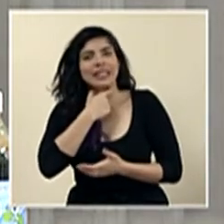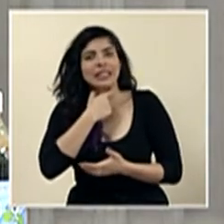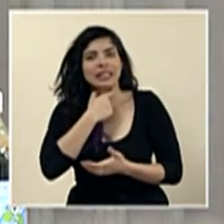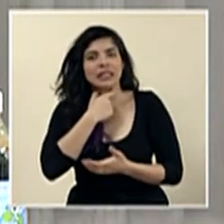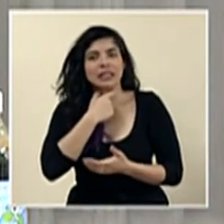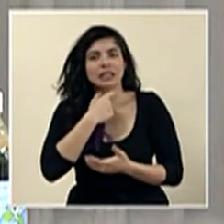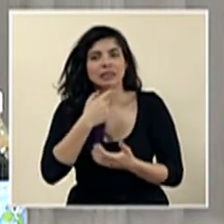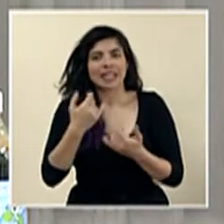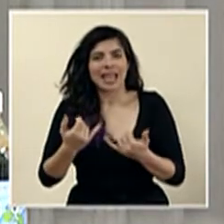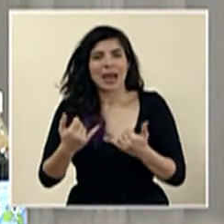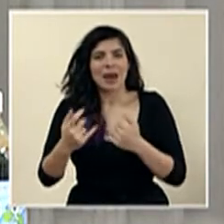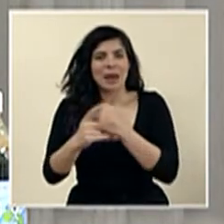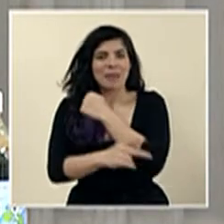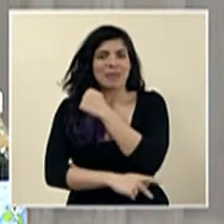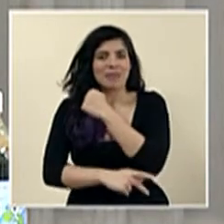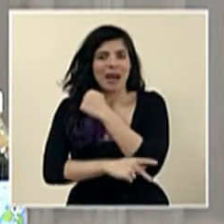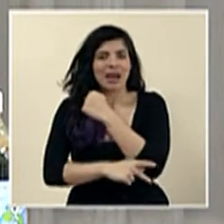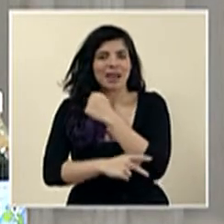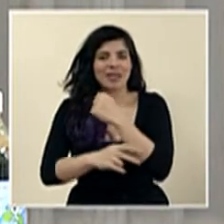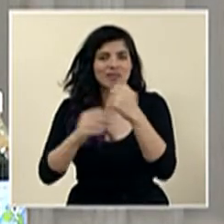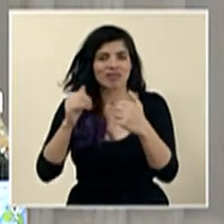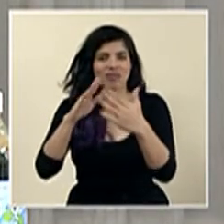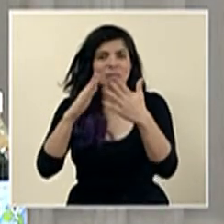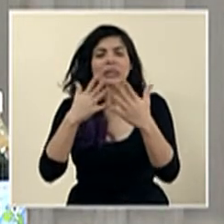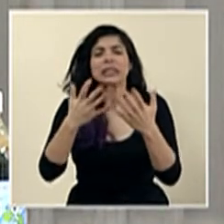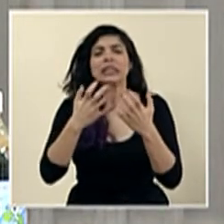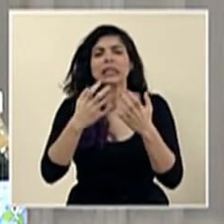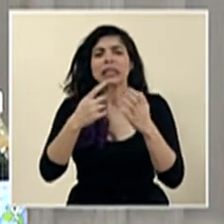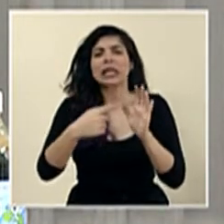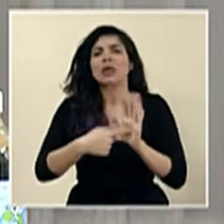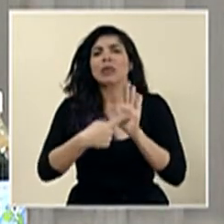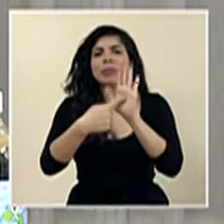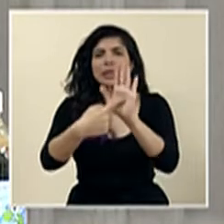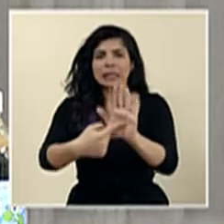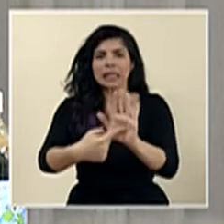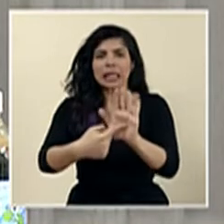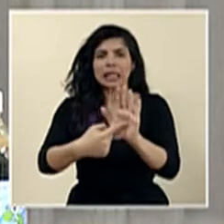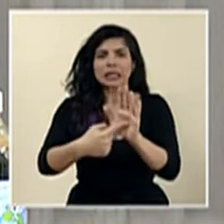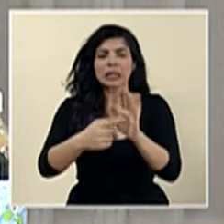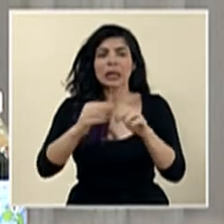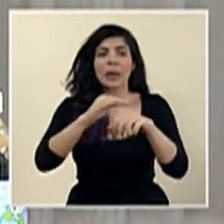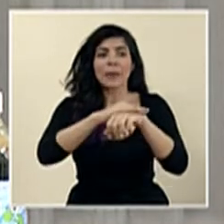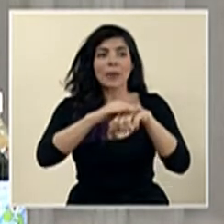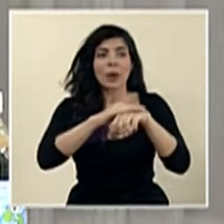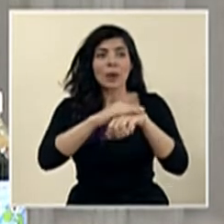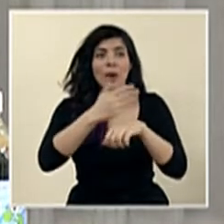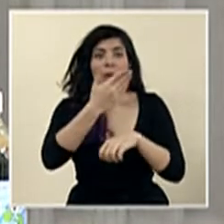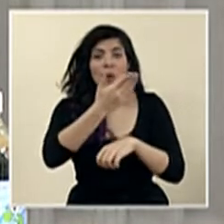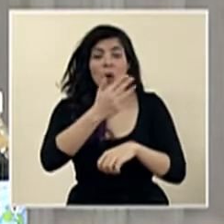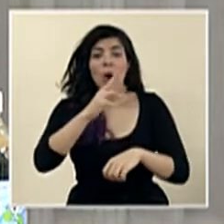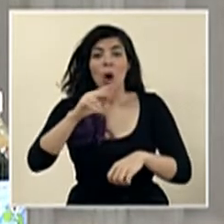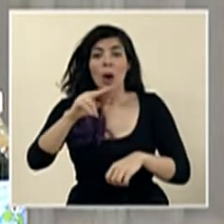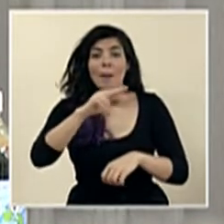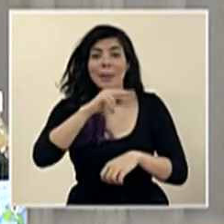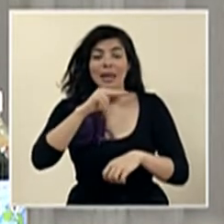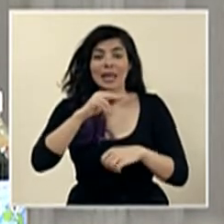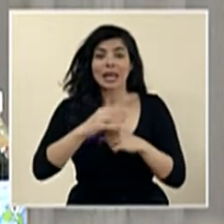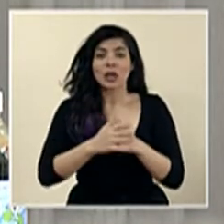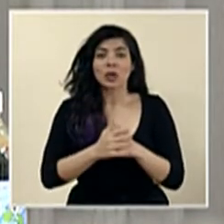el país. Me gustaría hacerles una presentación, así es que le pido por favor a los colegas de